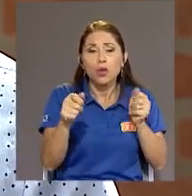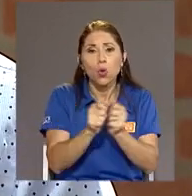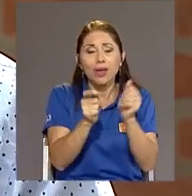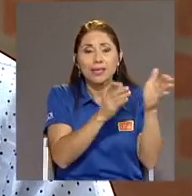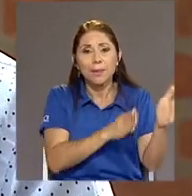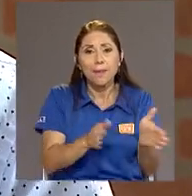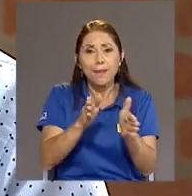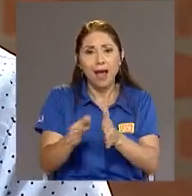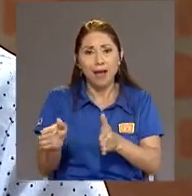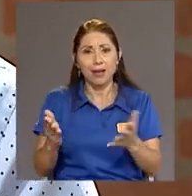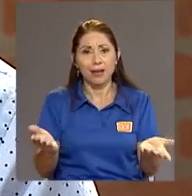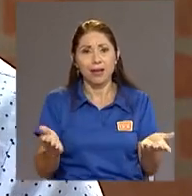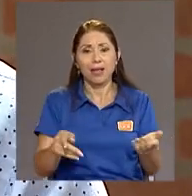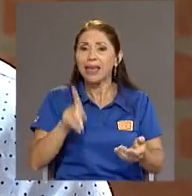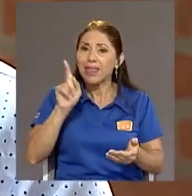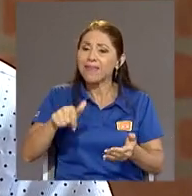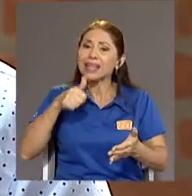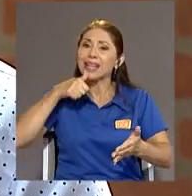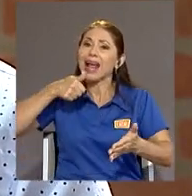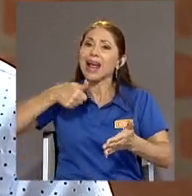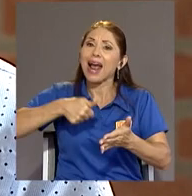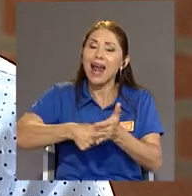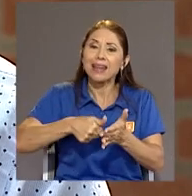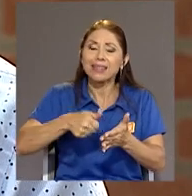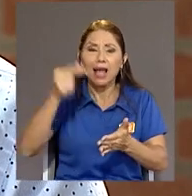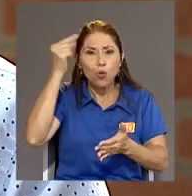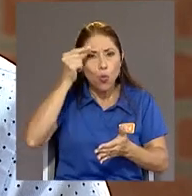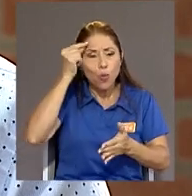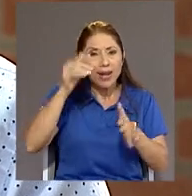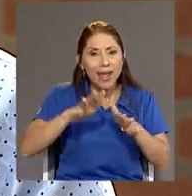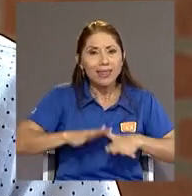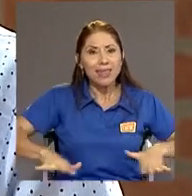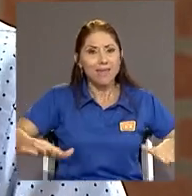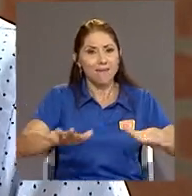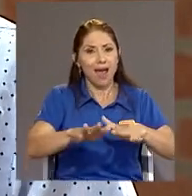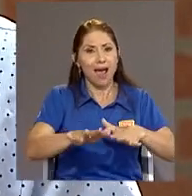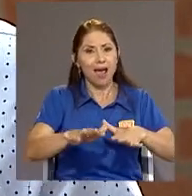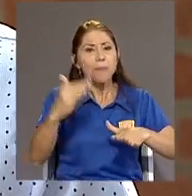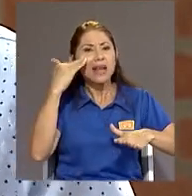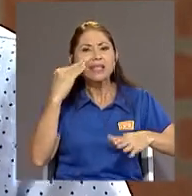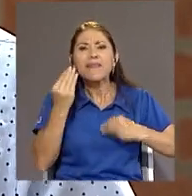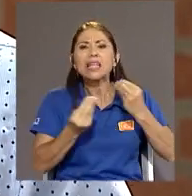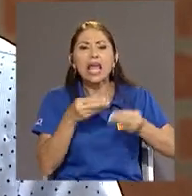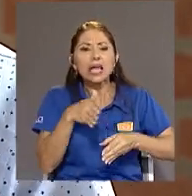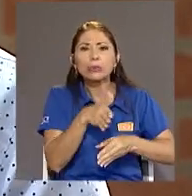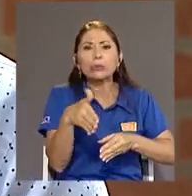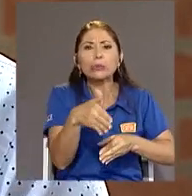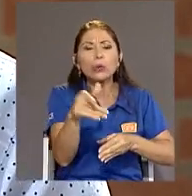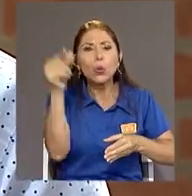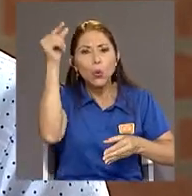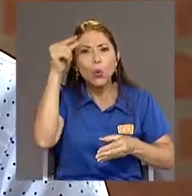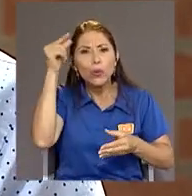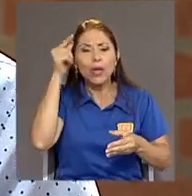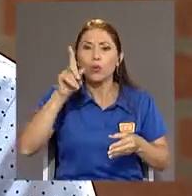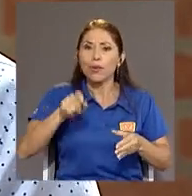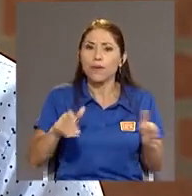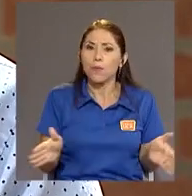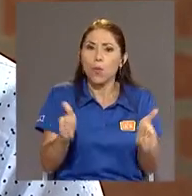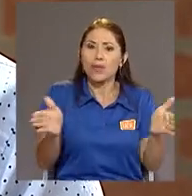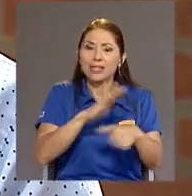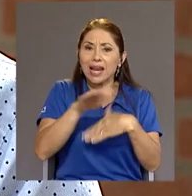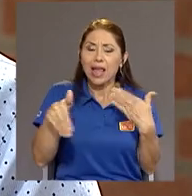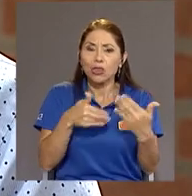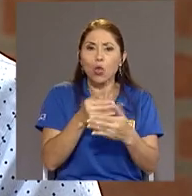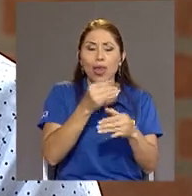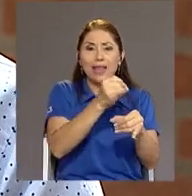carta gubernativa, la carta de navegación de un gobierno, que es la que debe movilizar a todas las instancias. Entonces, si no se tiene